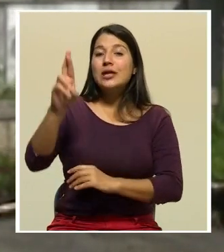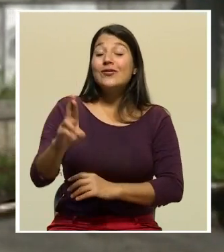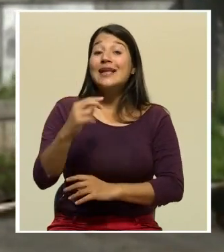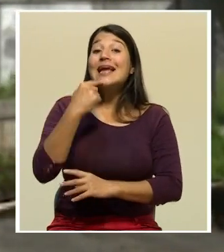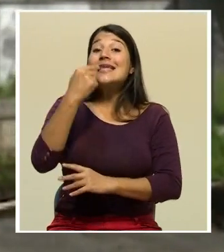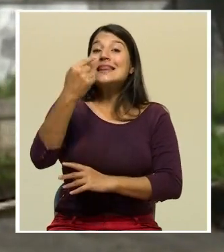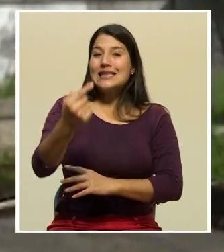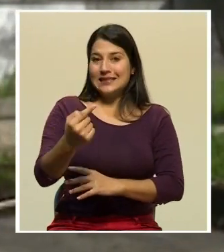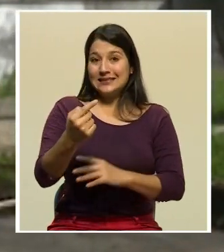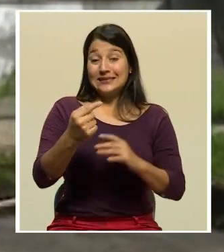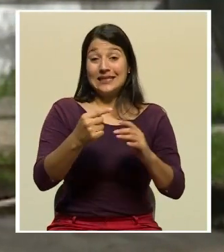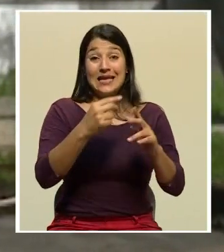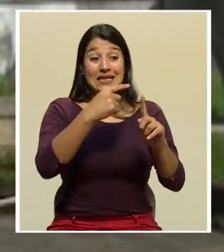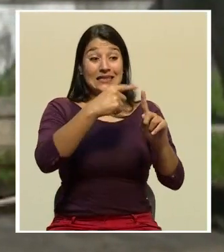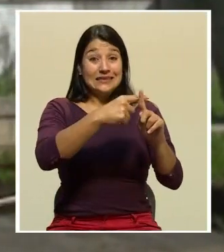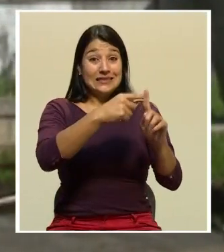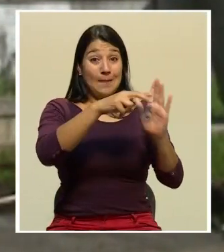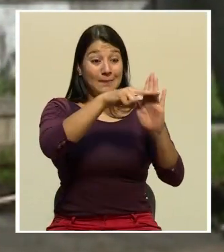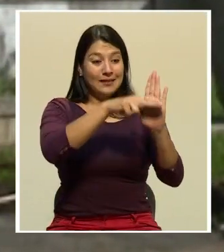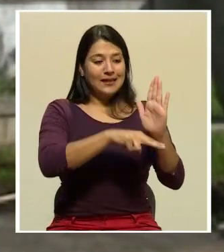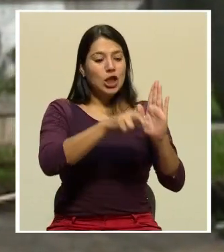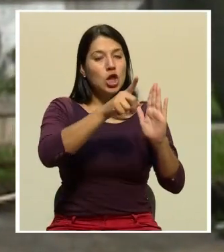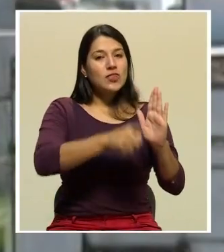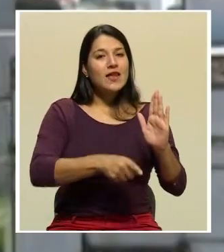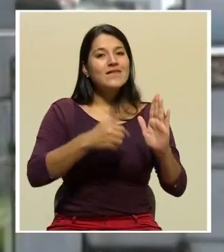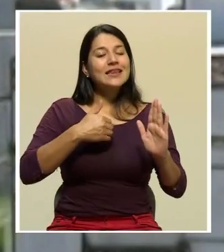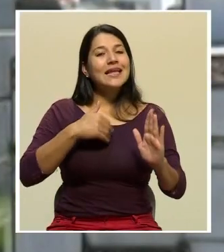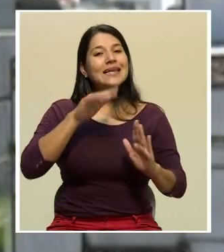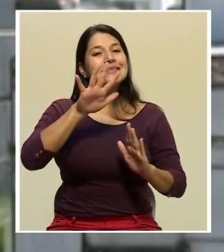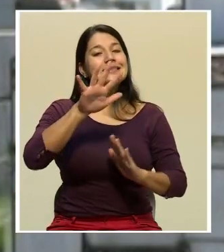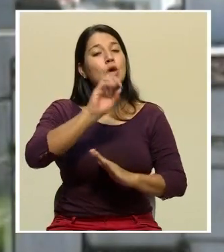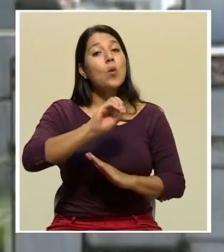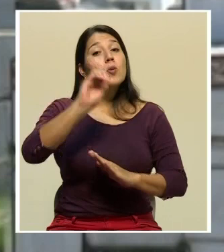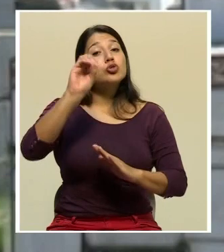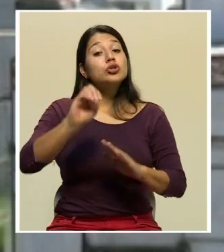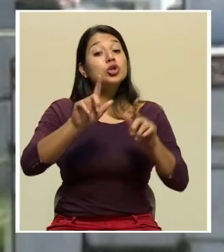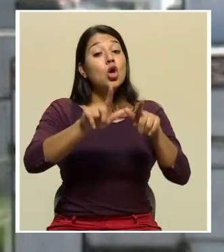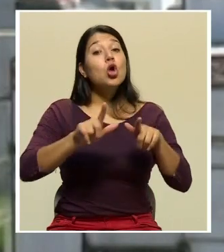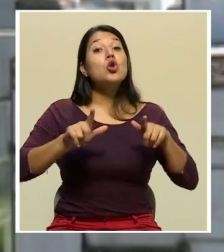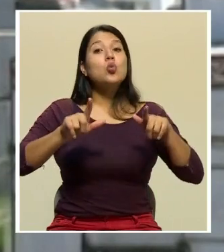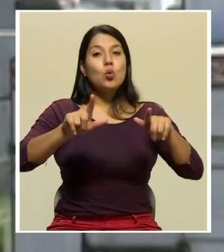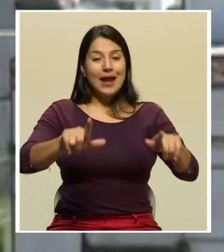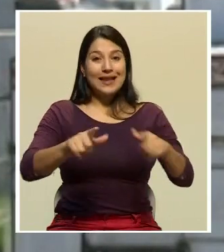tener un 5% de los espacios habilitados para poder enterrar a personas